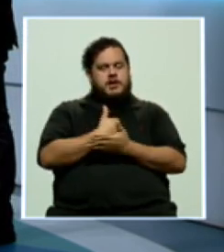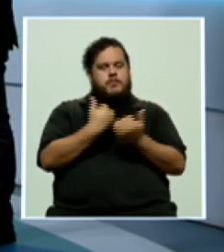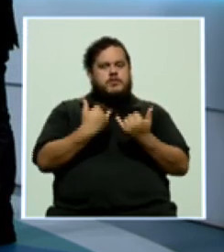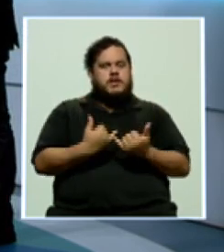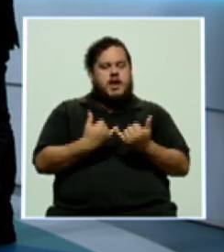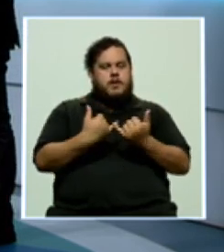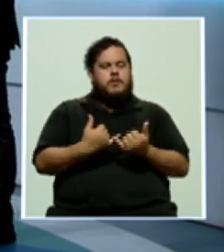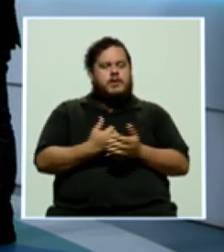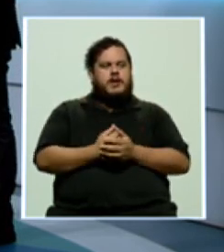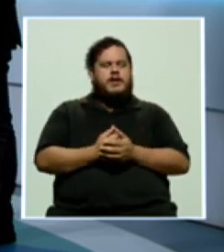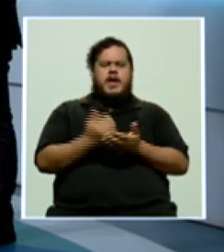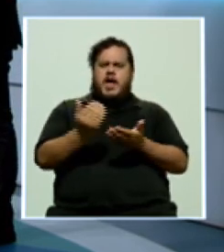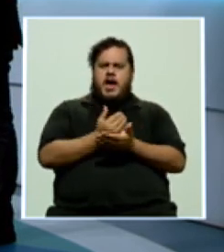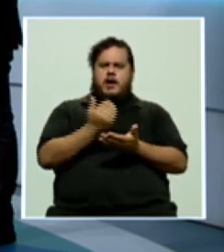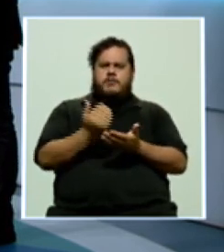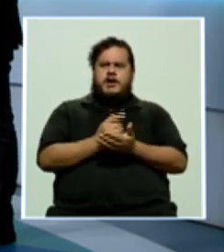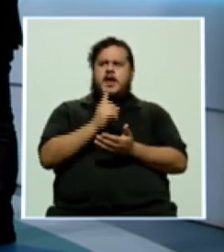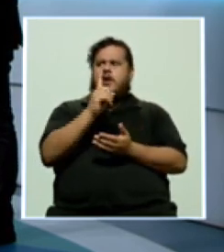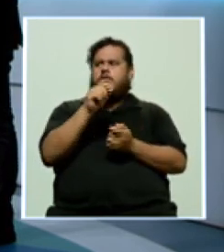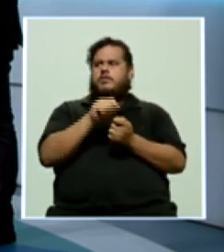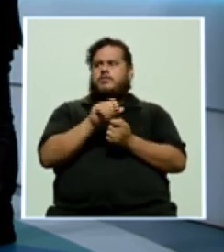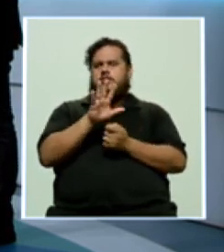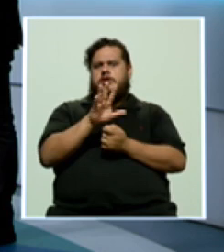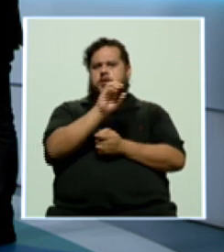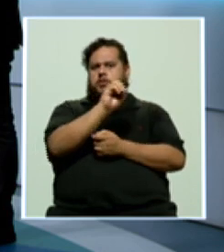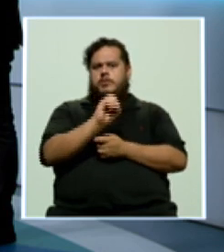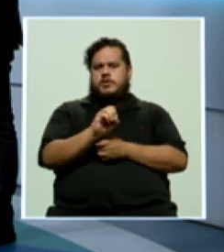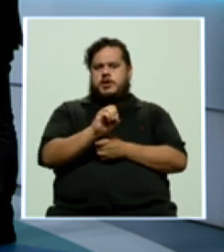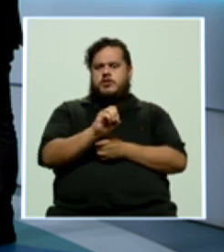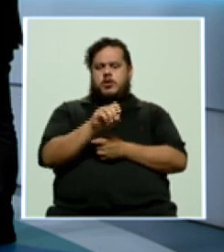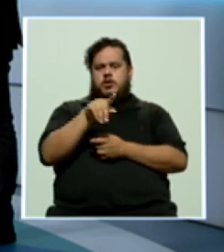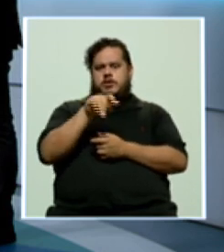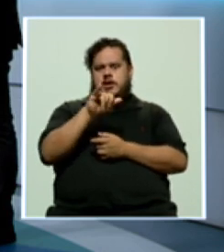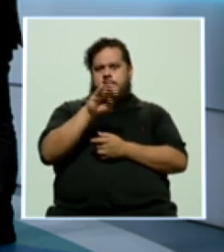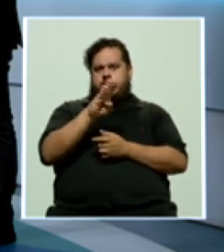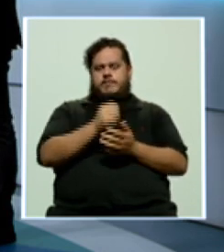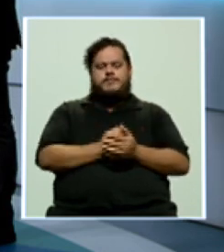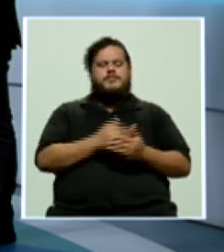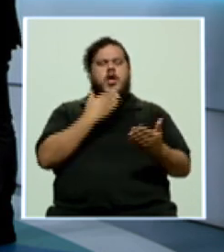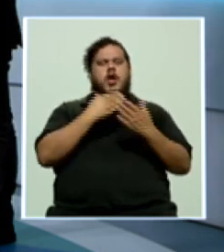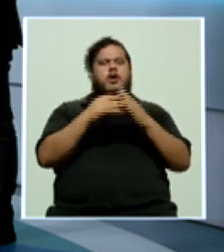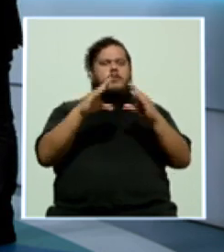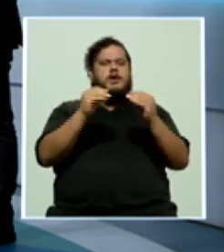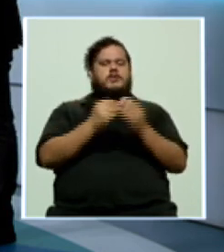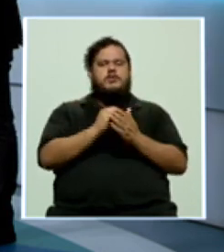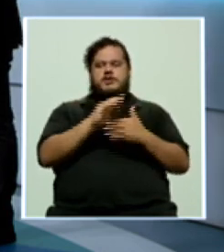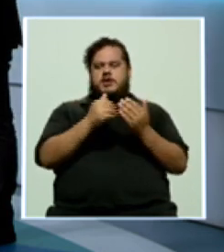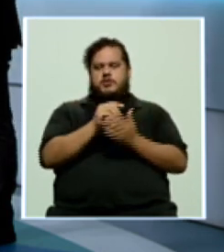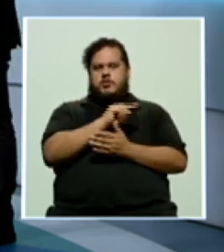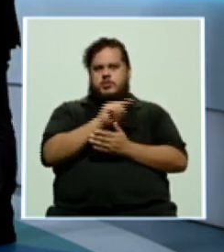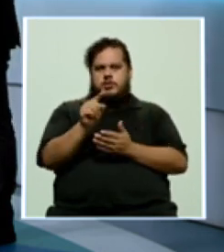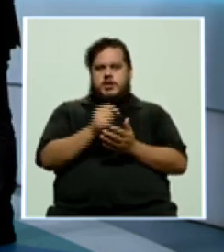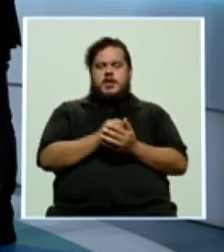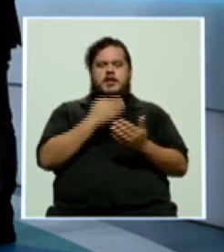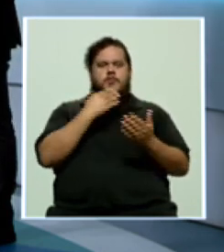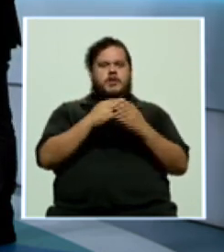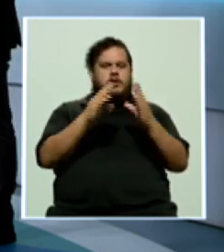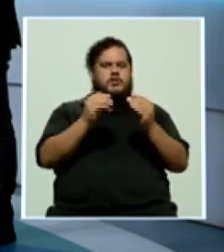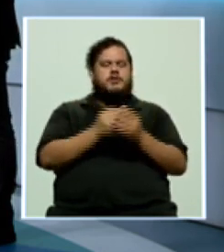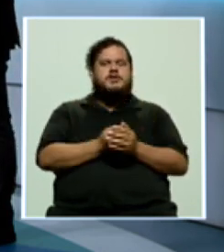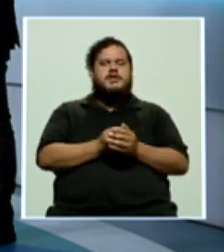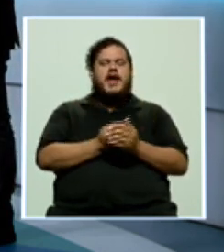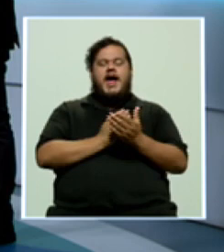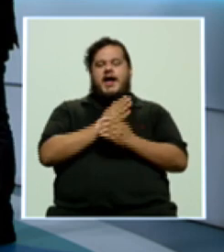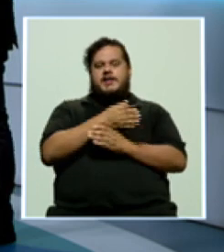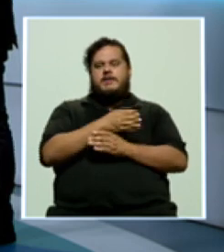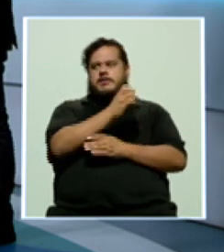ahora ahorraría 1.5% del PIB? Buenas noches, Ernesto, y buenas noches, por supuesto, a todos los que nos siguen a través de